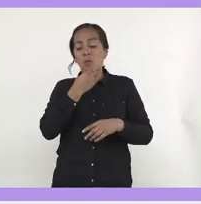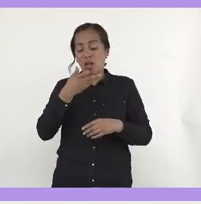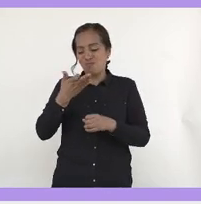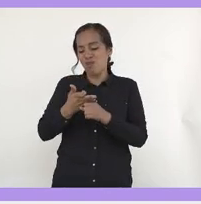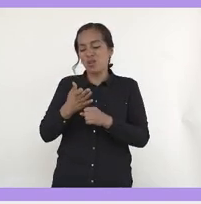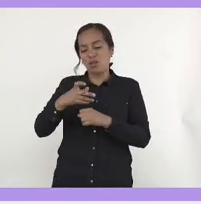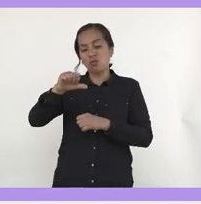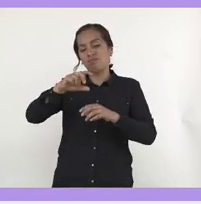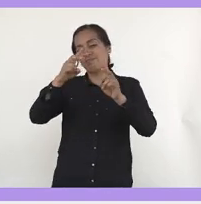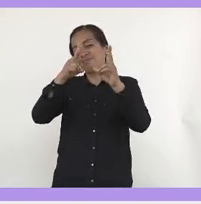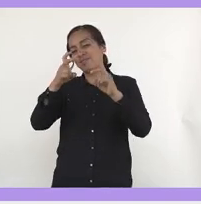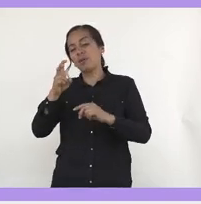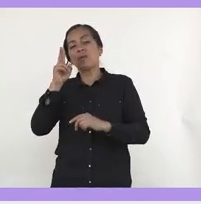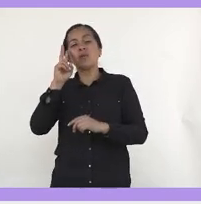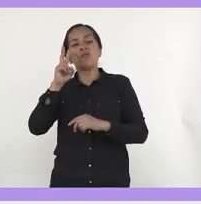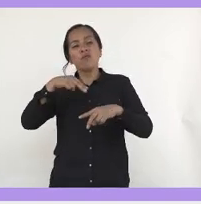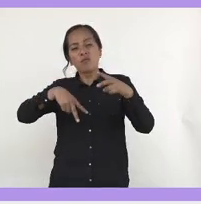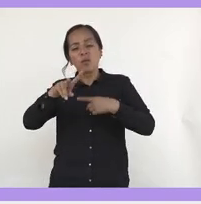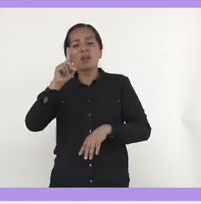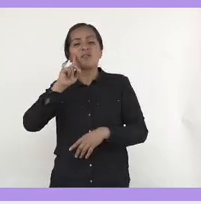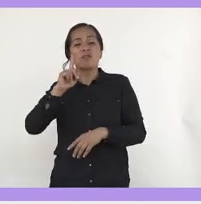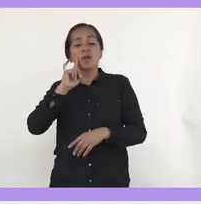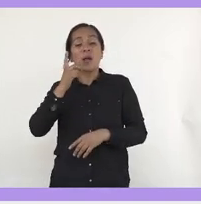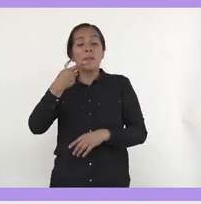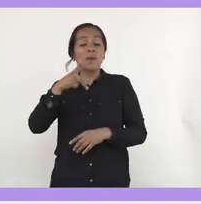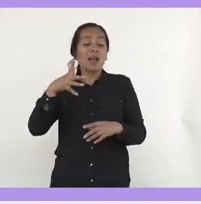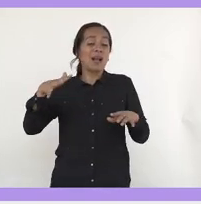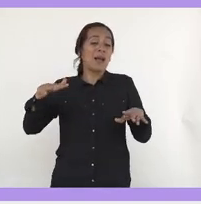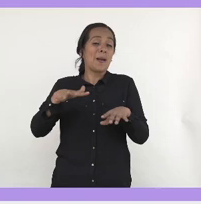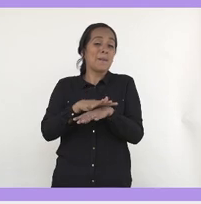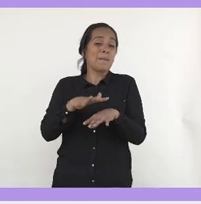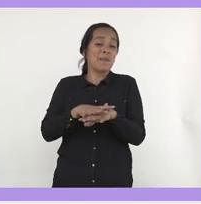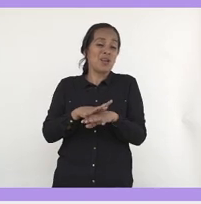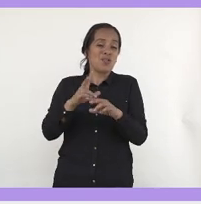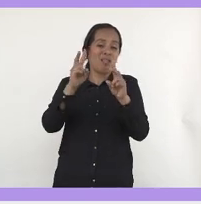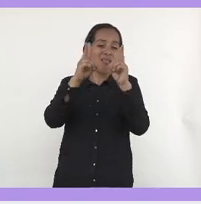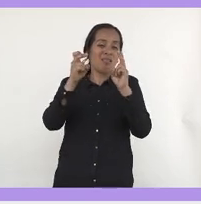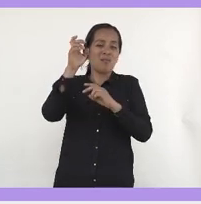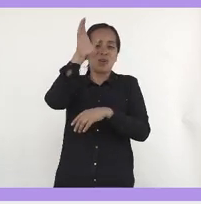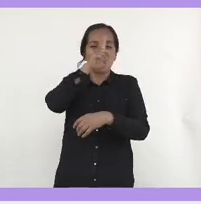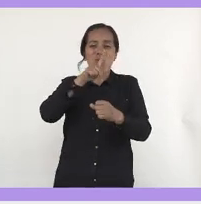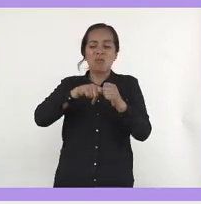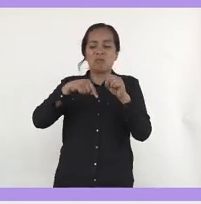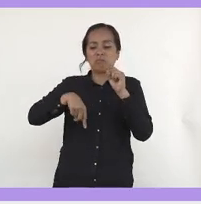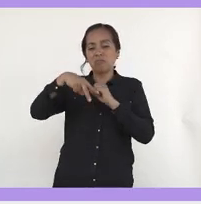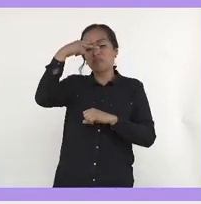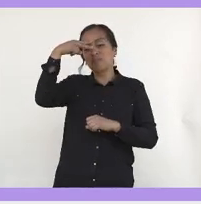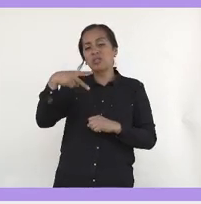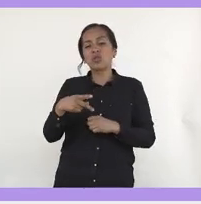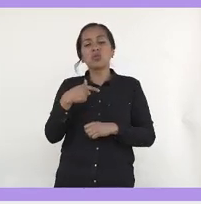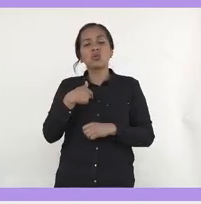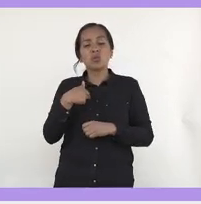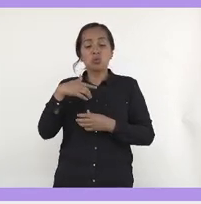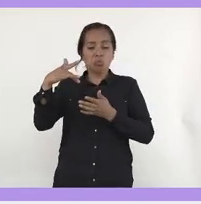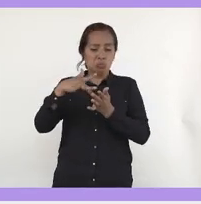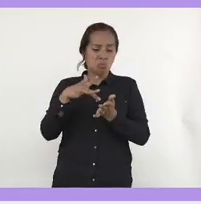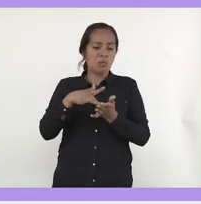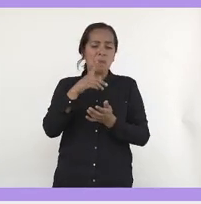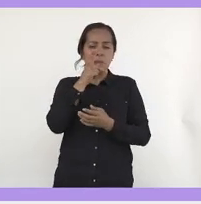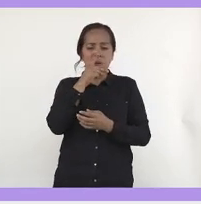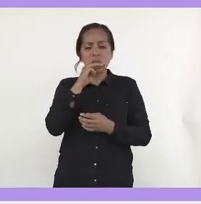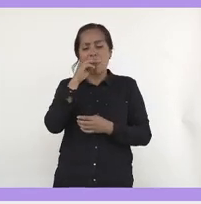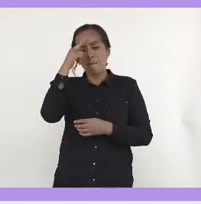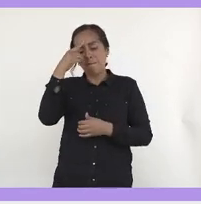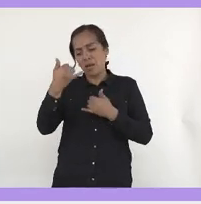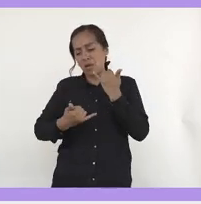y que también Creo que ha cambiado un poco el tema cultural en México no yo tuve el apoyo de mis padres para jugar